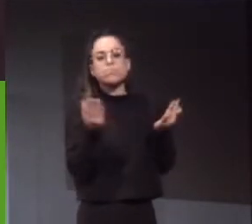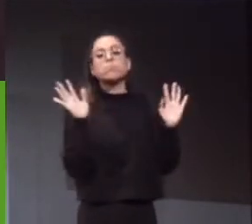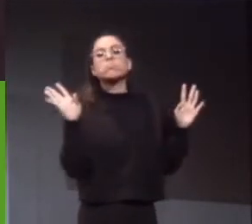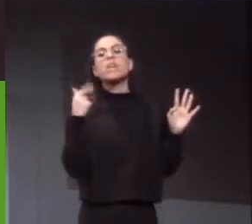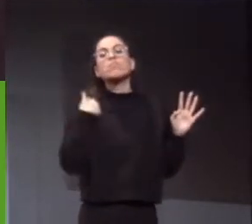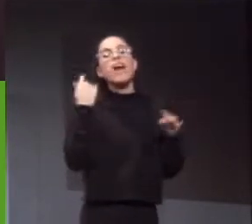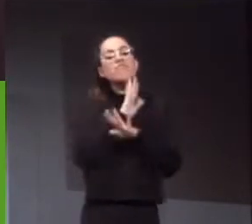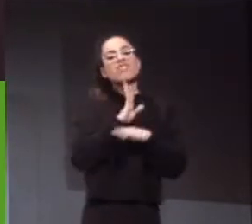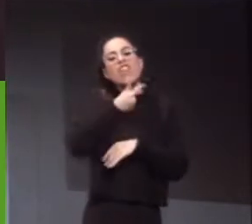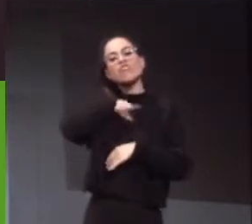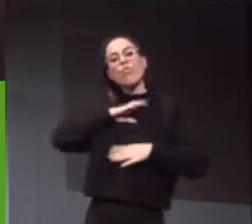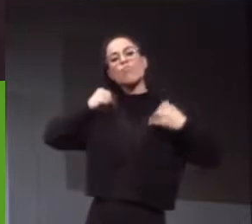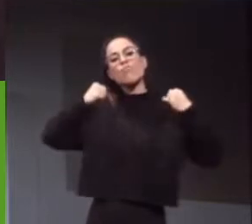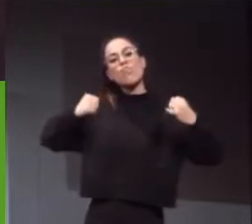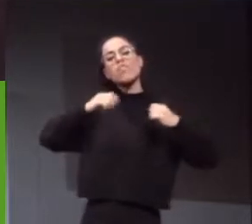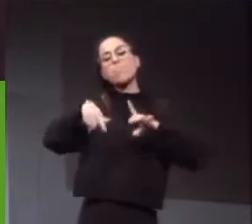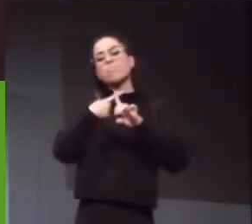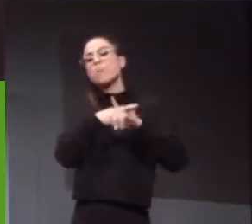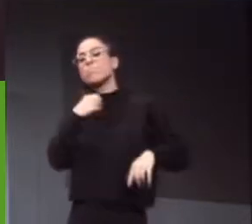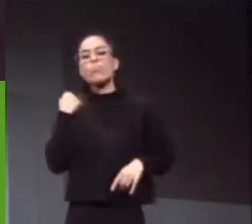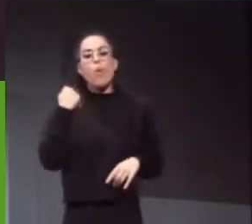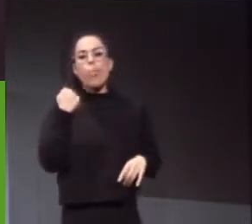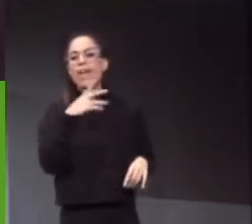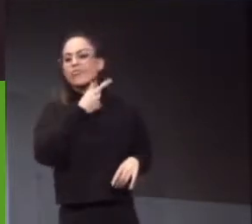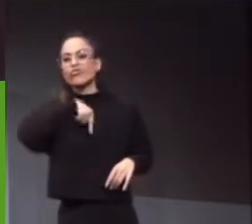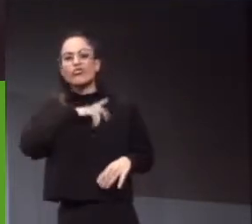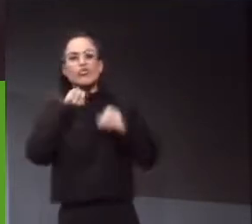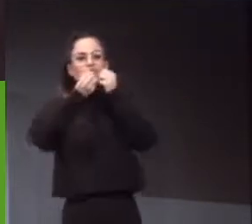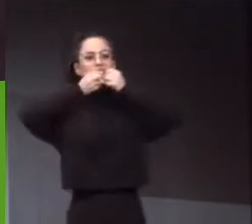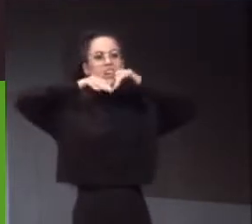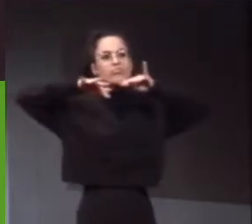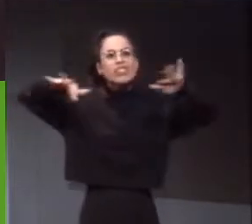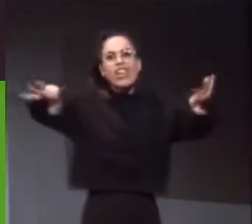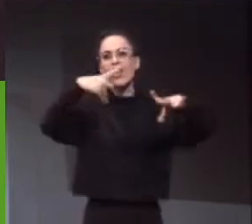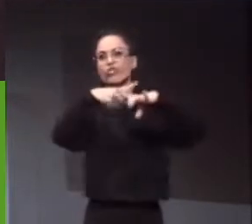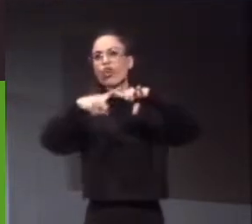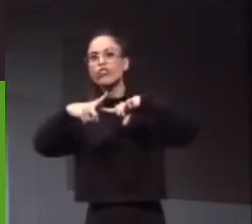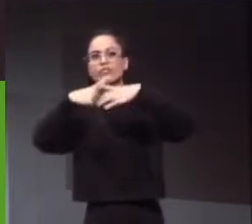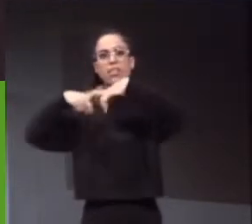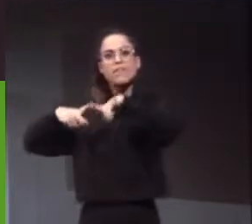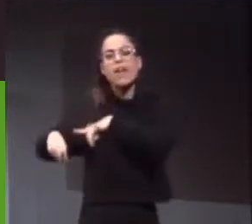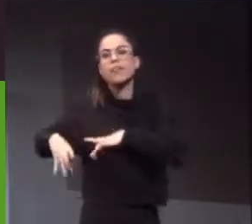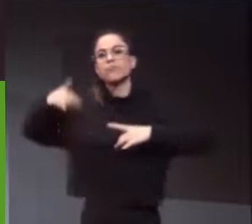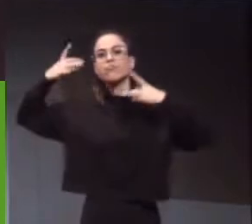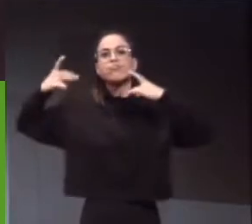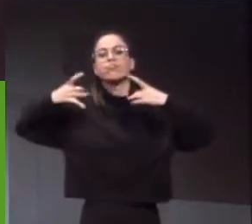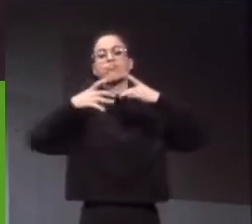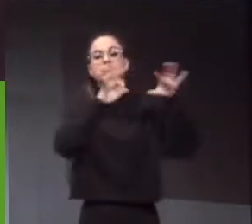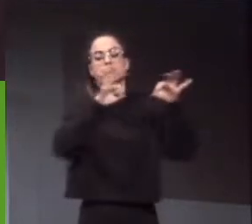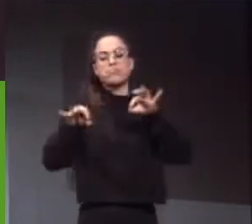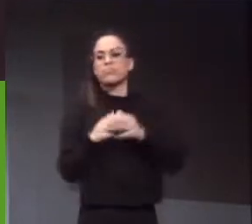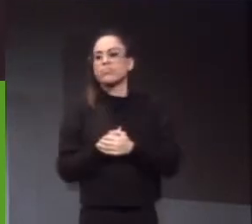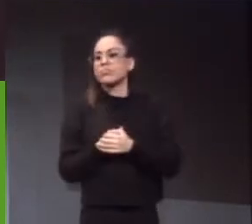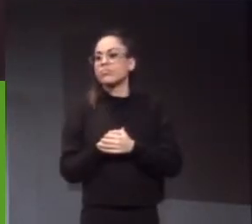y ese poder que tenemos de transmitir de hacer cosas diferentes ahí nos estaban las preguntas pero yo lo